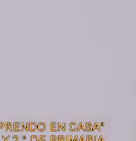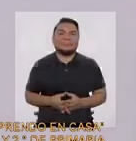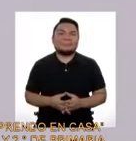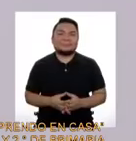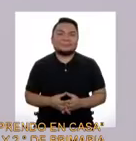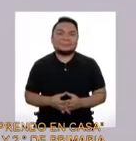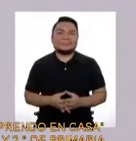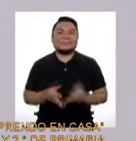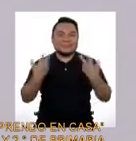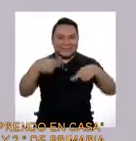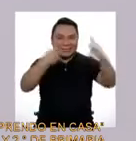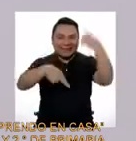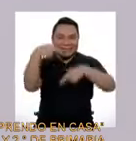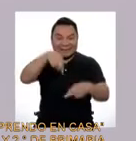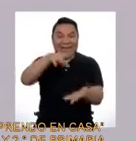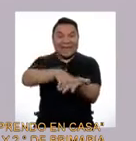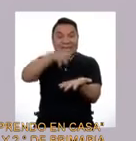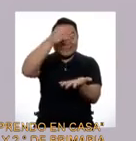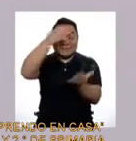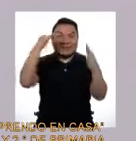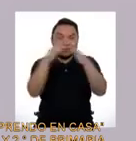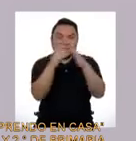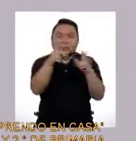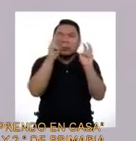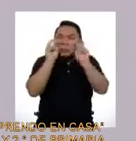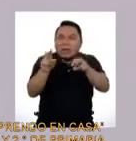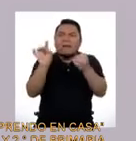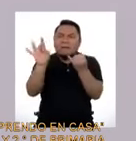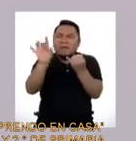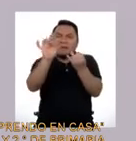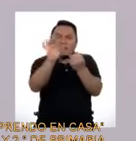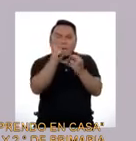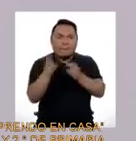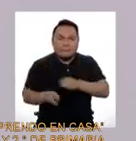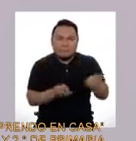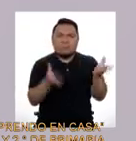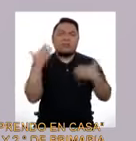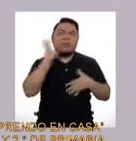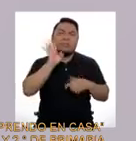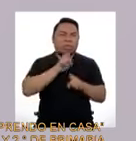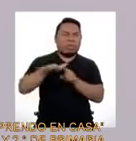Ya estamos de regreso en Aprendo en Casa. ¿Han visto cuántas opciones hay para no generar